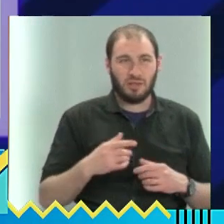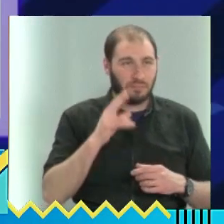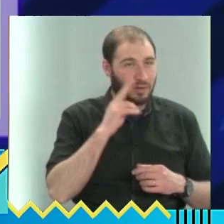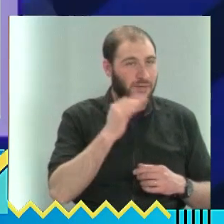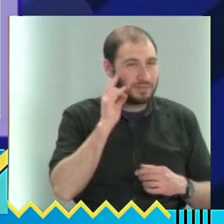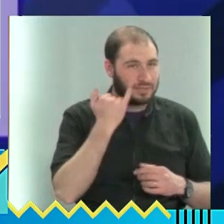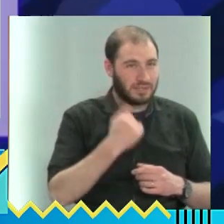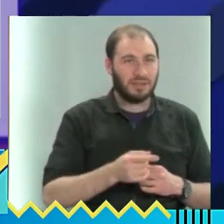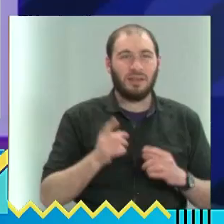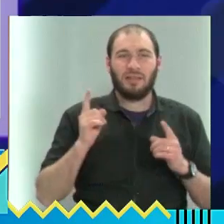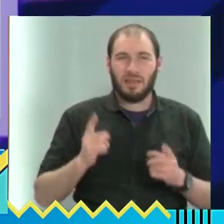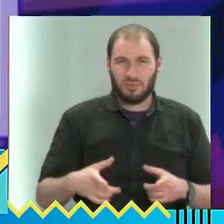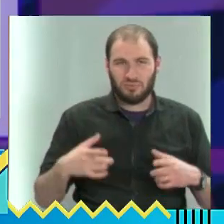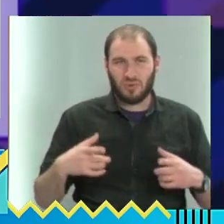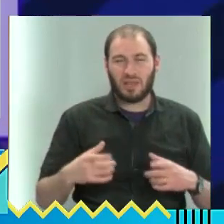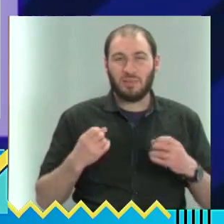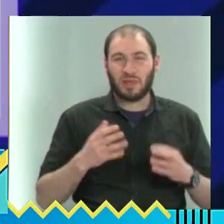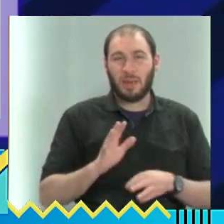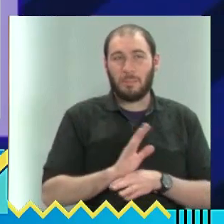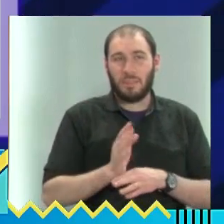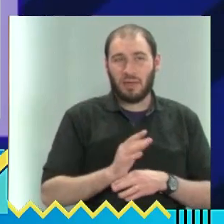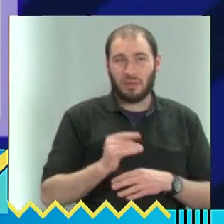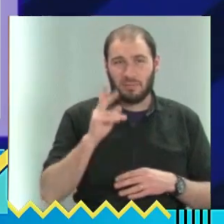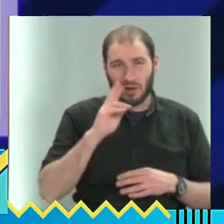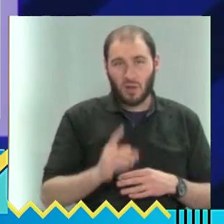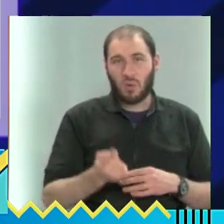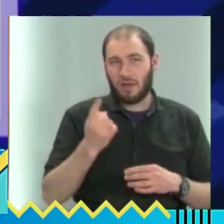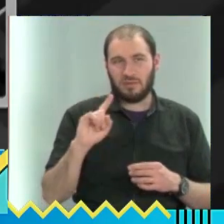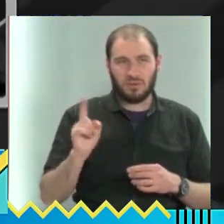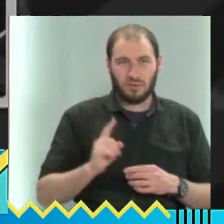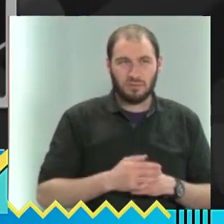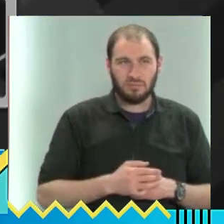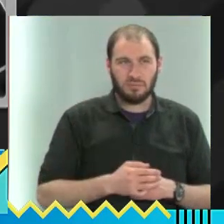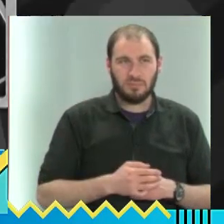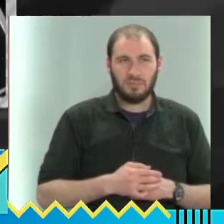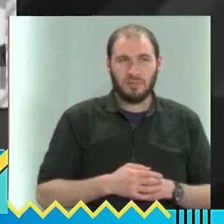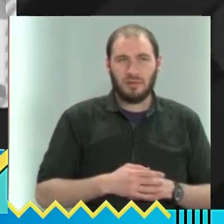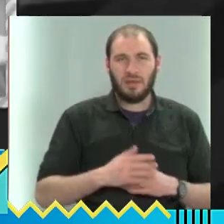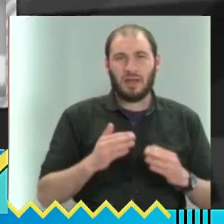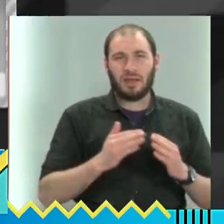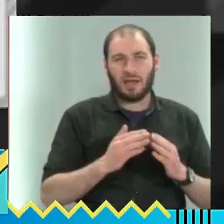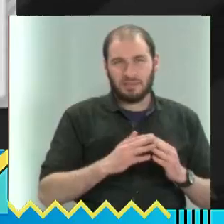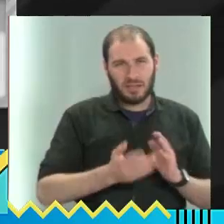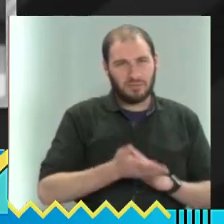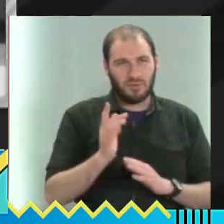vieron las películas, también están de suerte, porque las películas no fueron hechas para verlas una sola vez. No salgas de tu